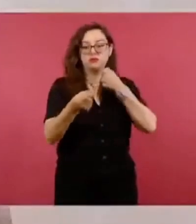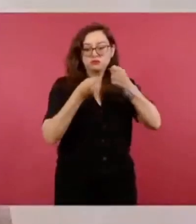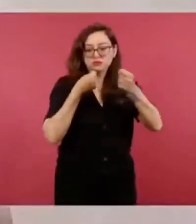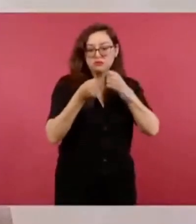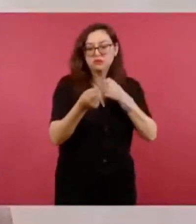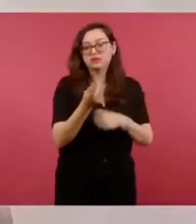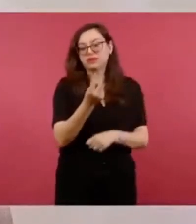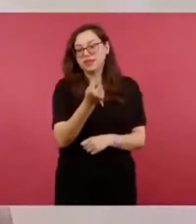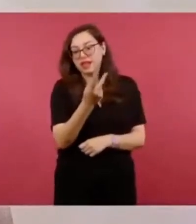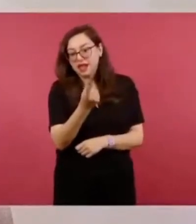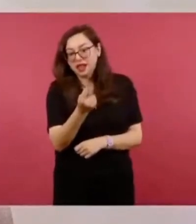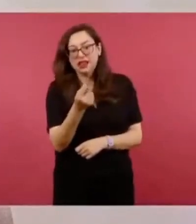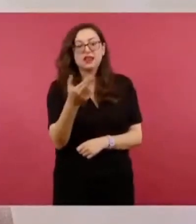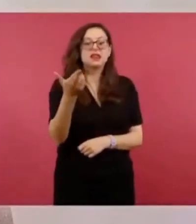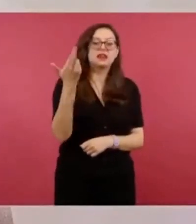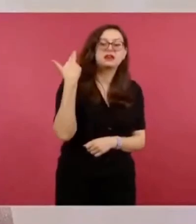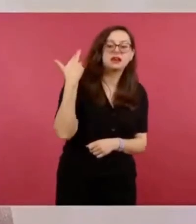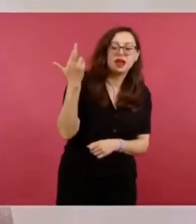con